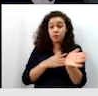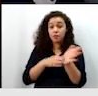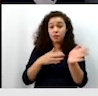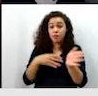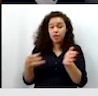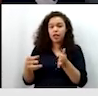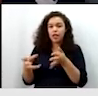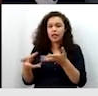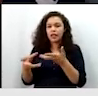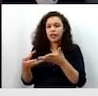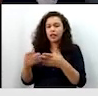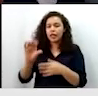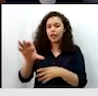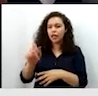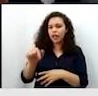reutilizable, ¿eh?